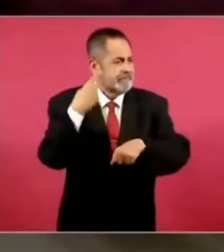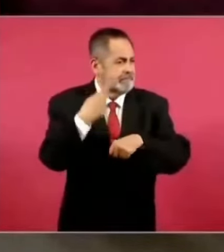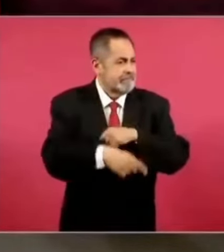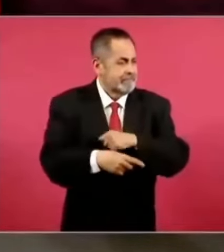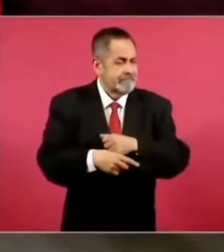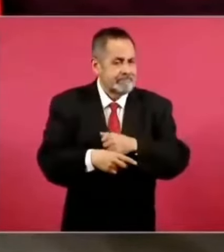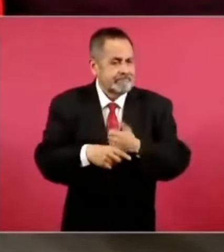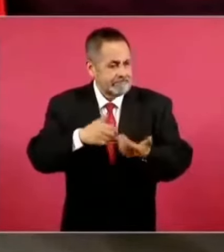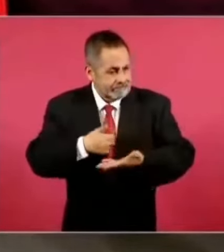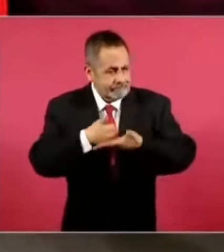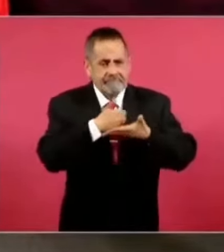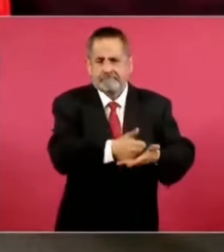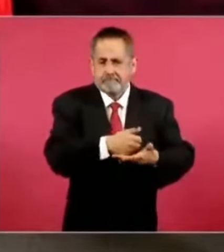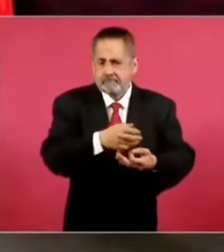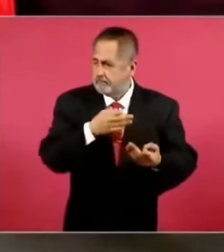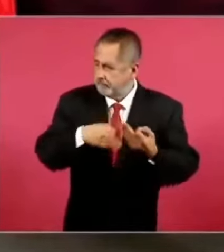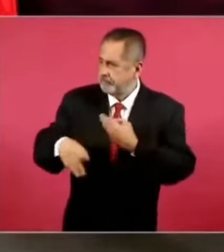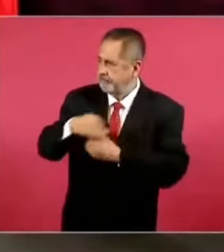Necesitamos ayudar todos.